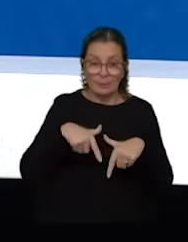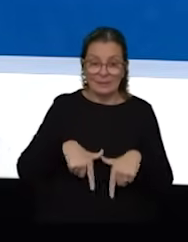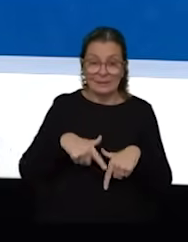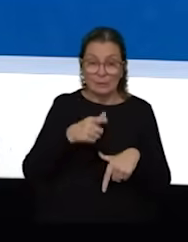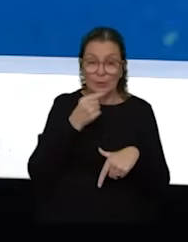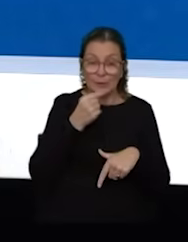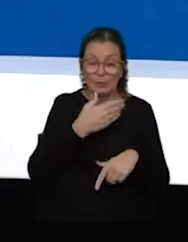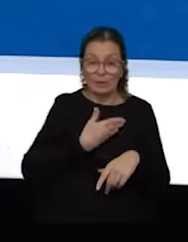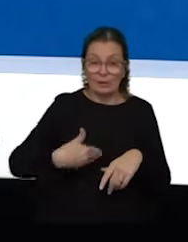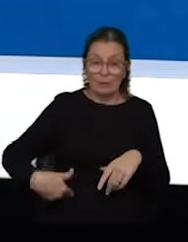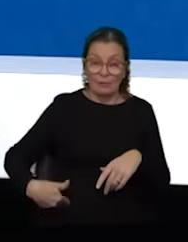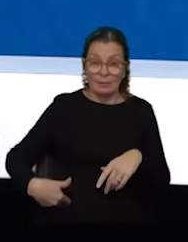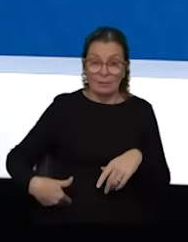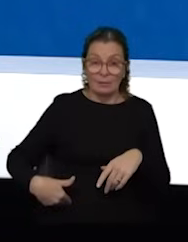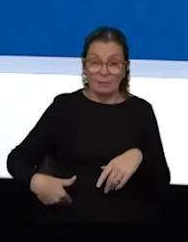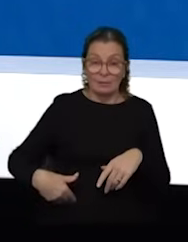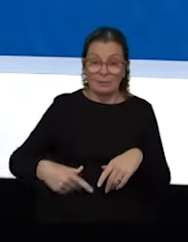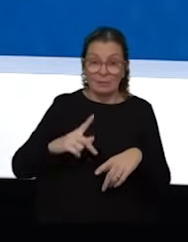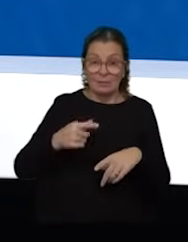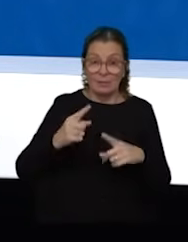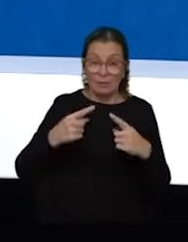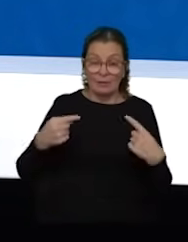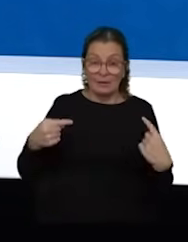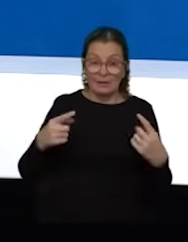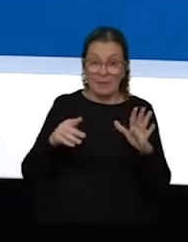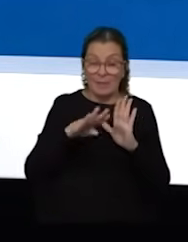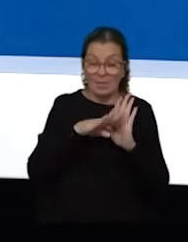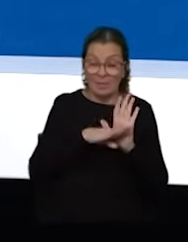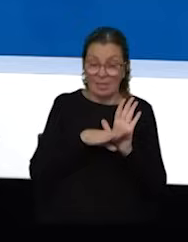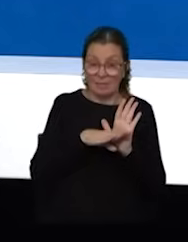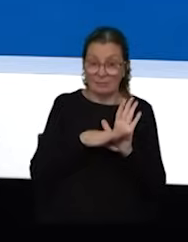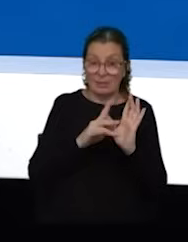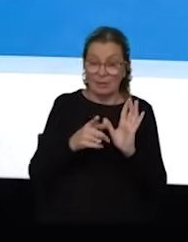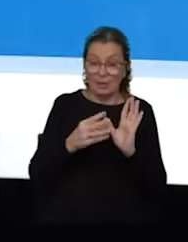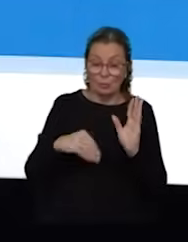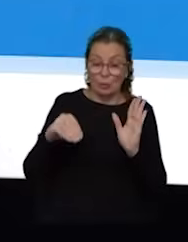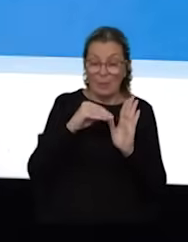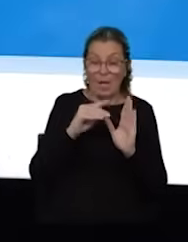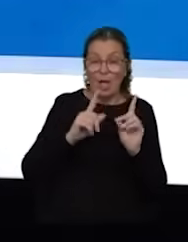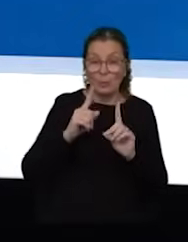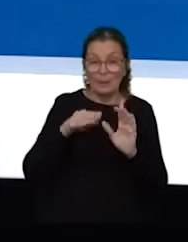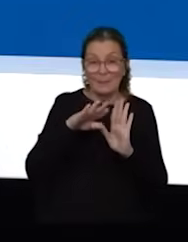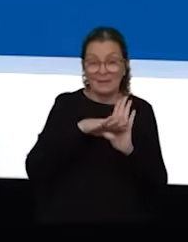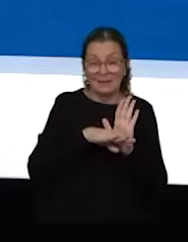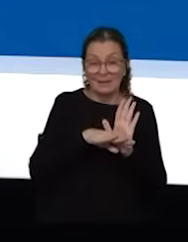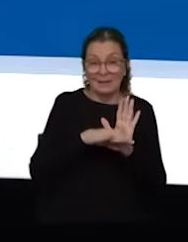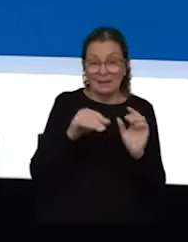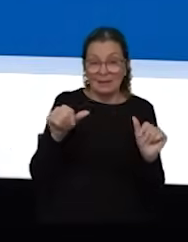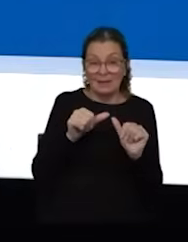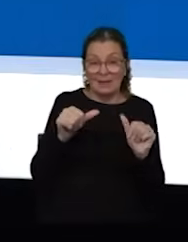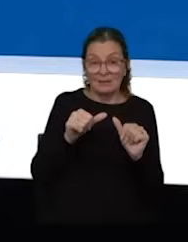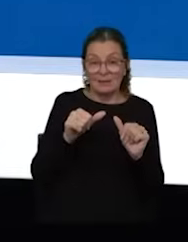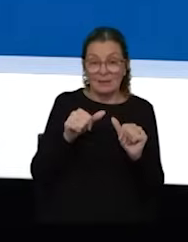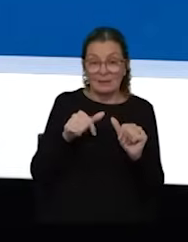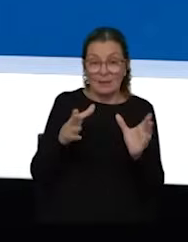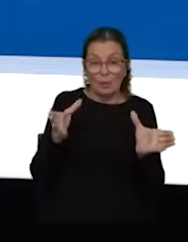interior y por el gobierno golpeada además por algunas medidas que se han tomado sumado a algunas medidas que hacen este